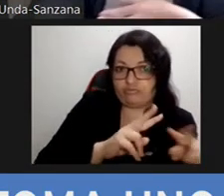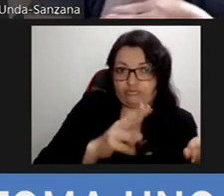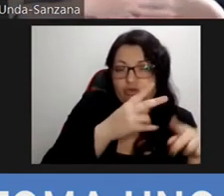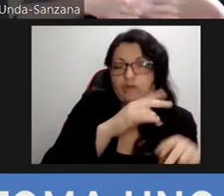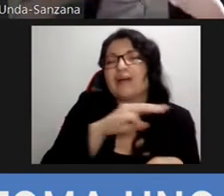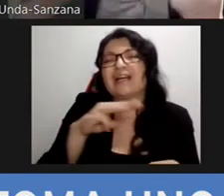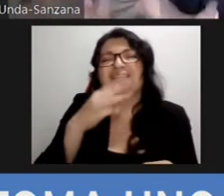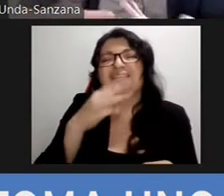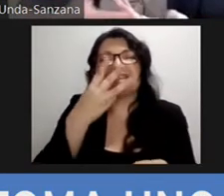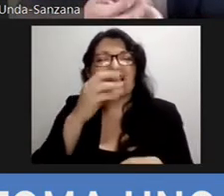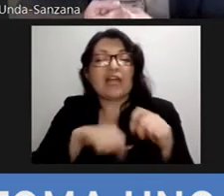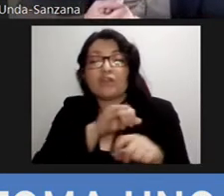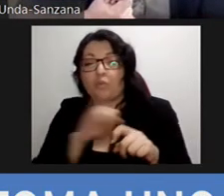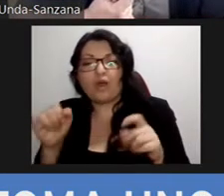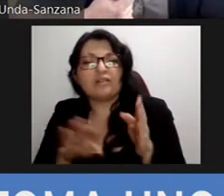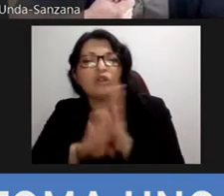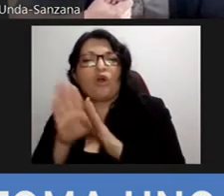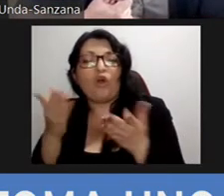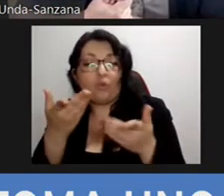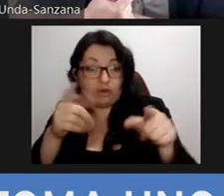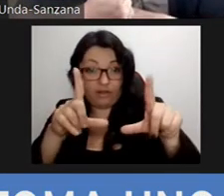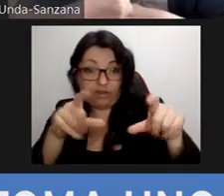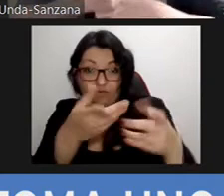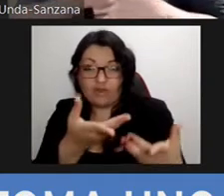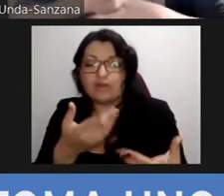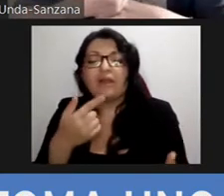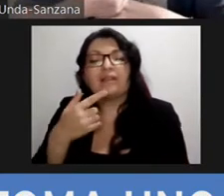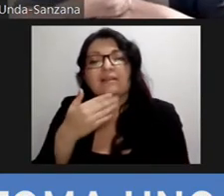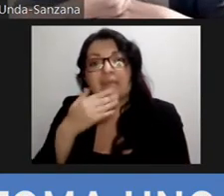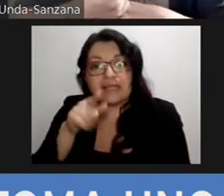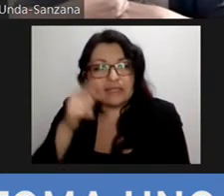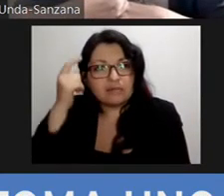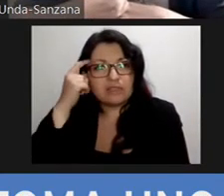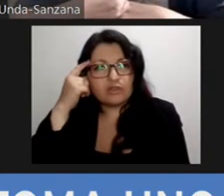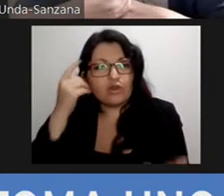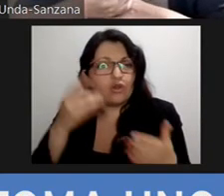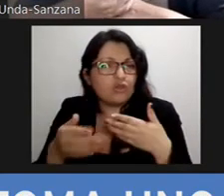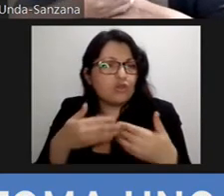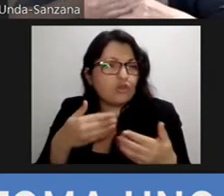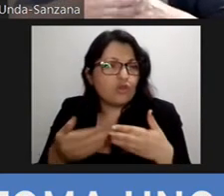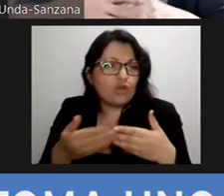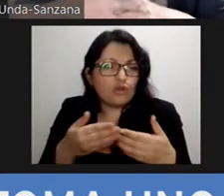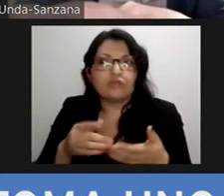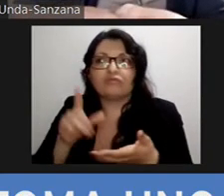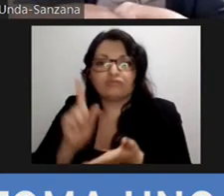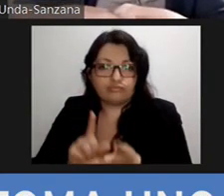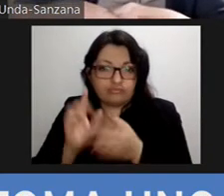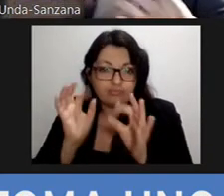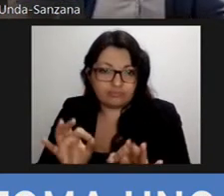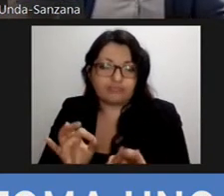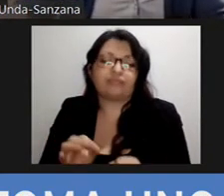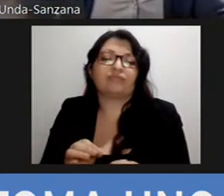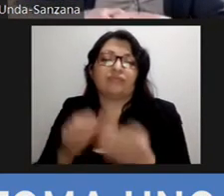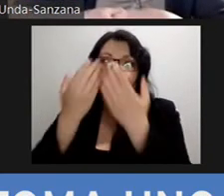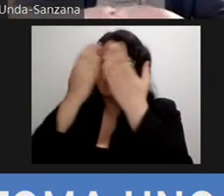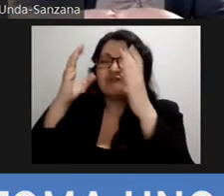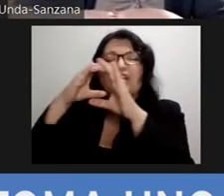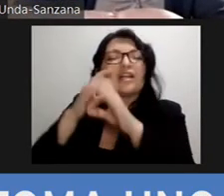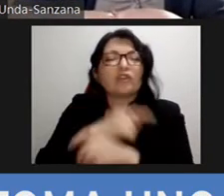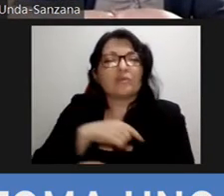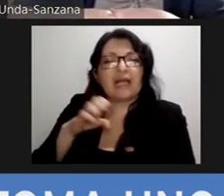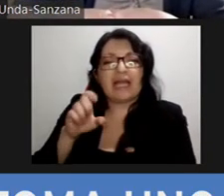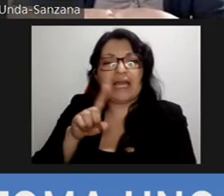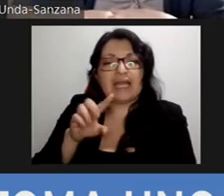años 50, cuando se estaba considerando en qué lugar del mundo instalar lo que finalmente fueron los telescopios de